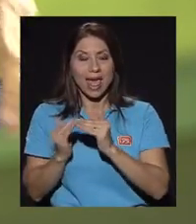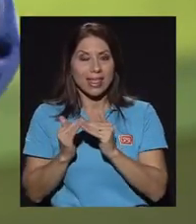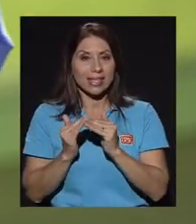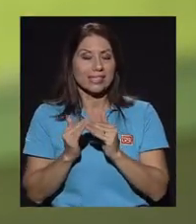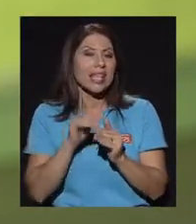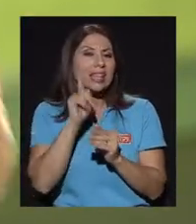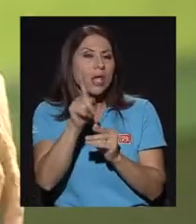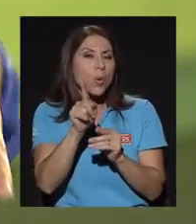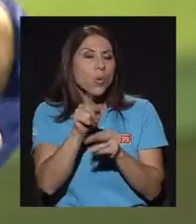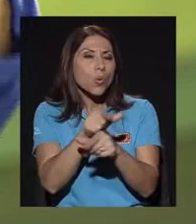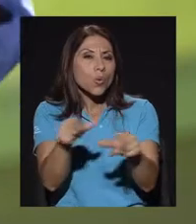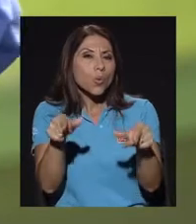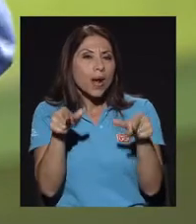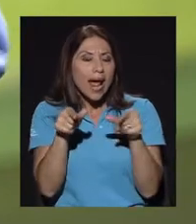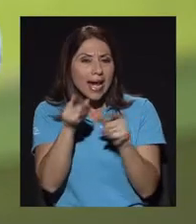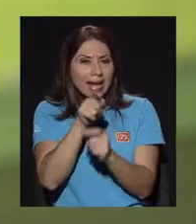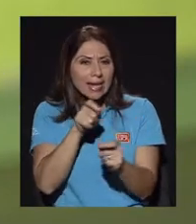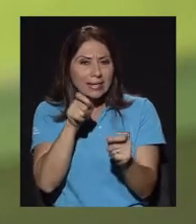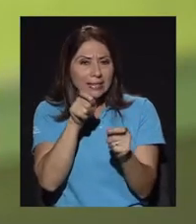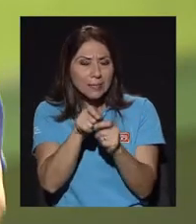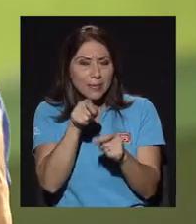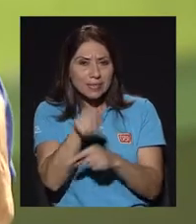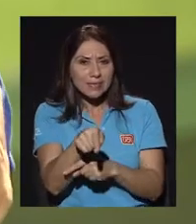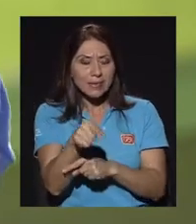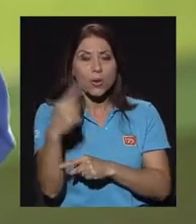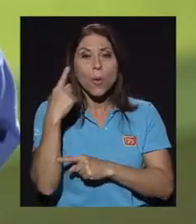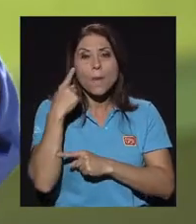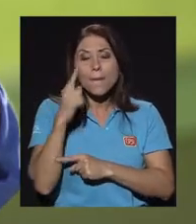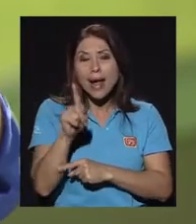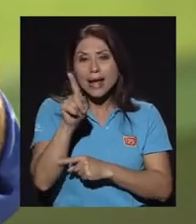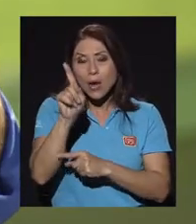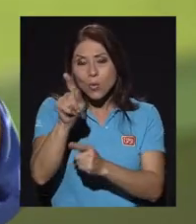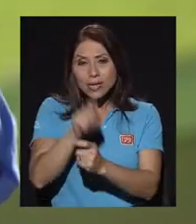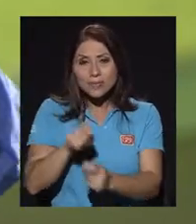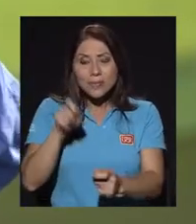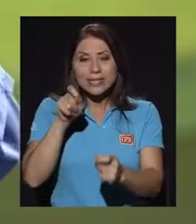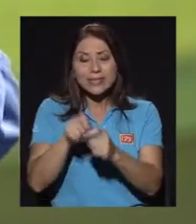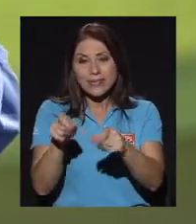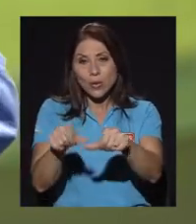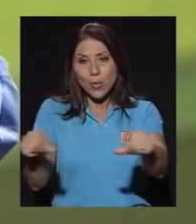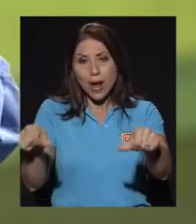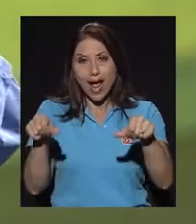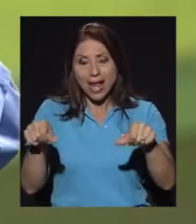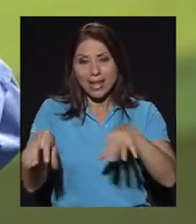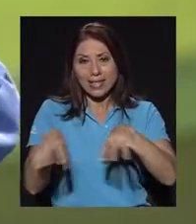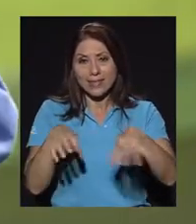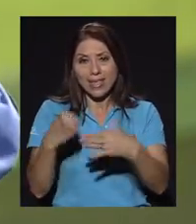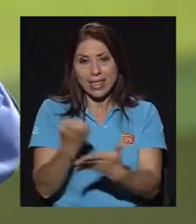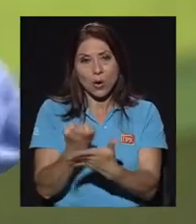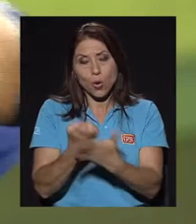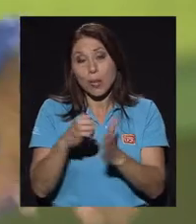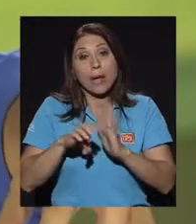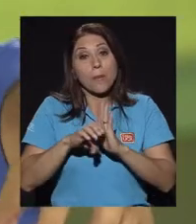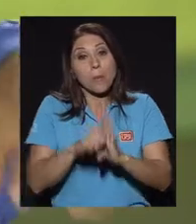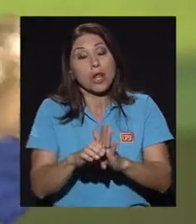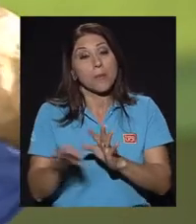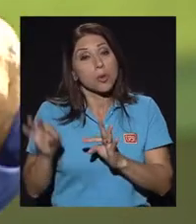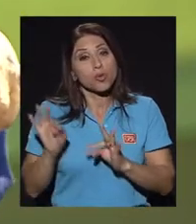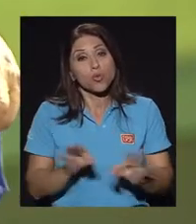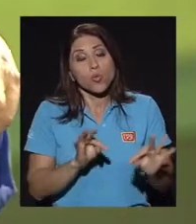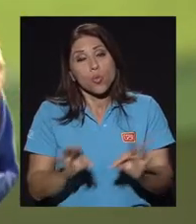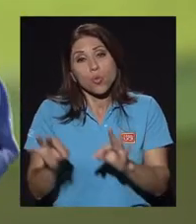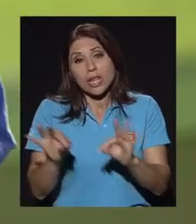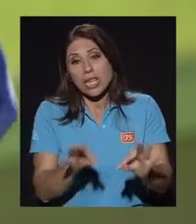determinada microrregión, para un determinado sector de actividad económica, como puede ser el turismo en